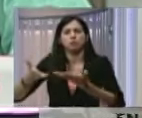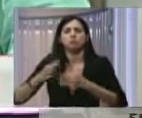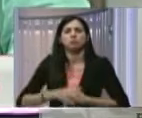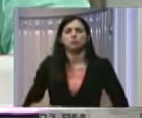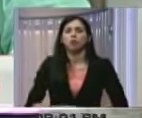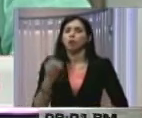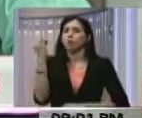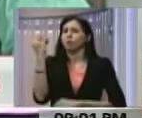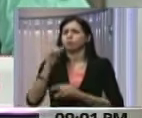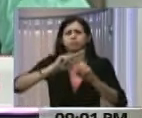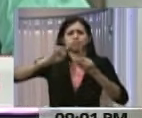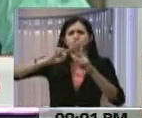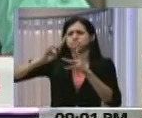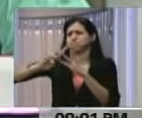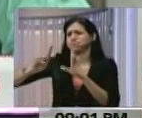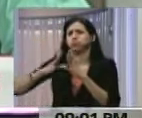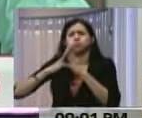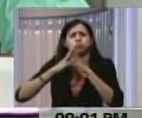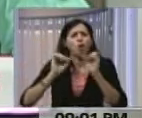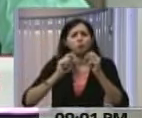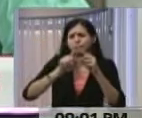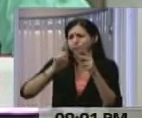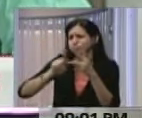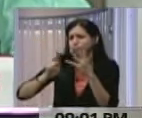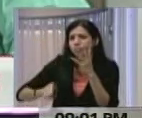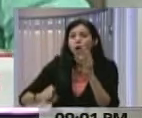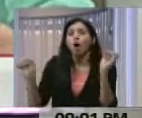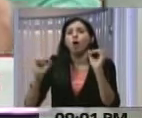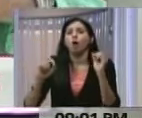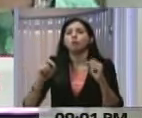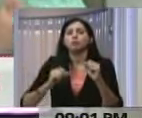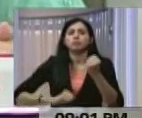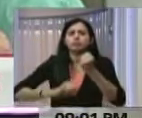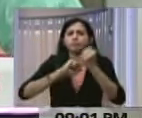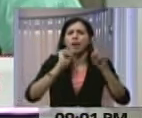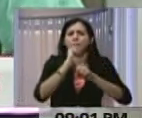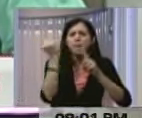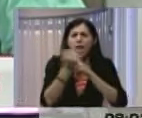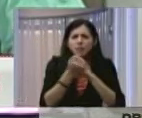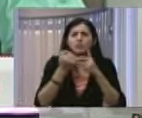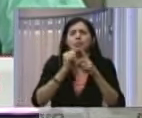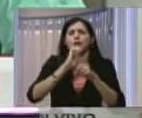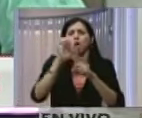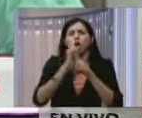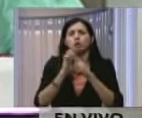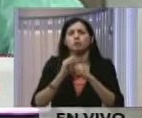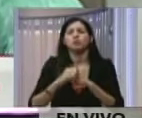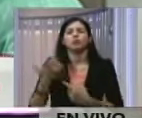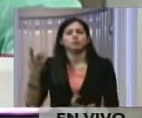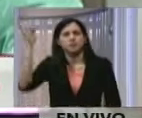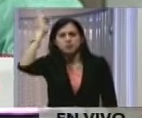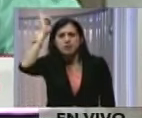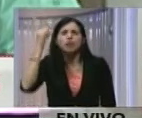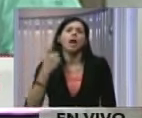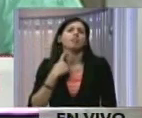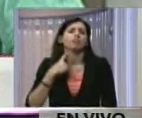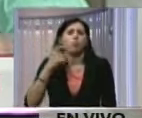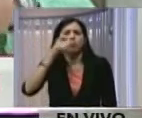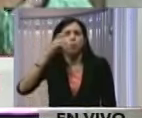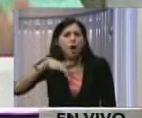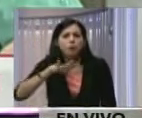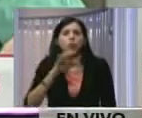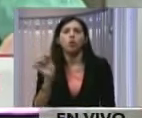Congreso de todos los sectores, Congreso de los ecologistas, de los pueblos originarios, de los pueblos afrodescendientes, de los